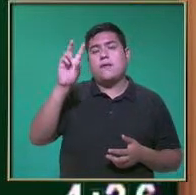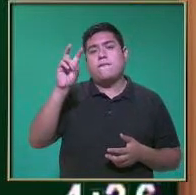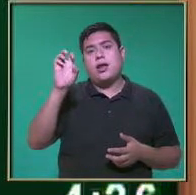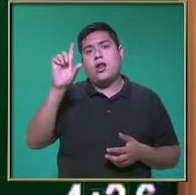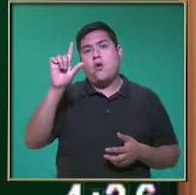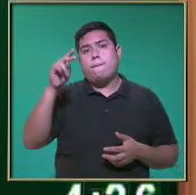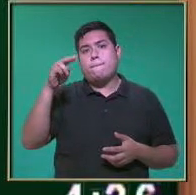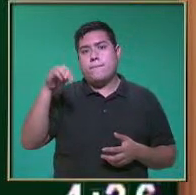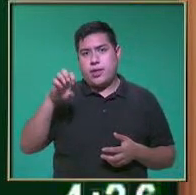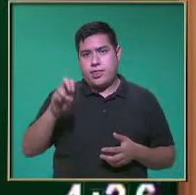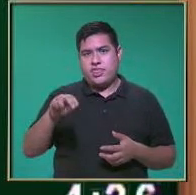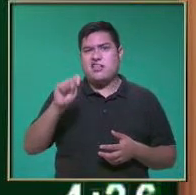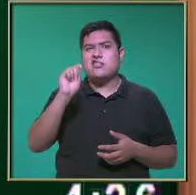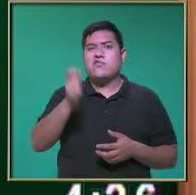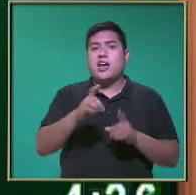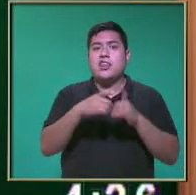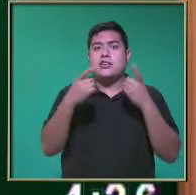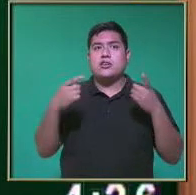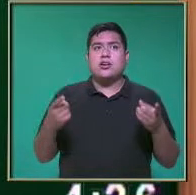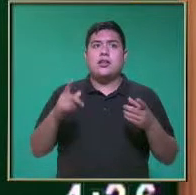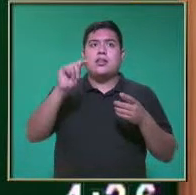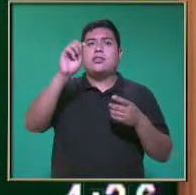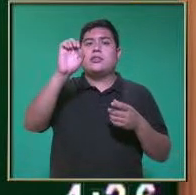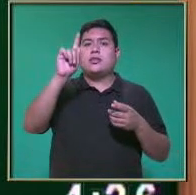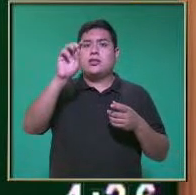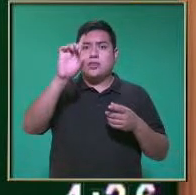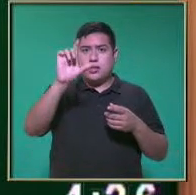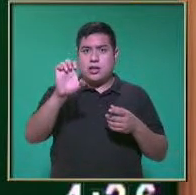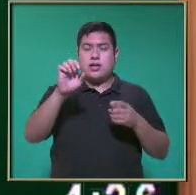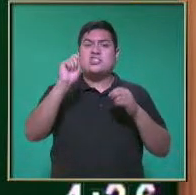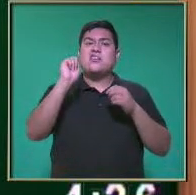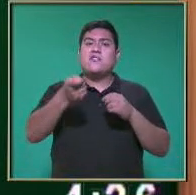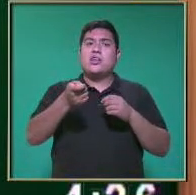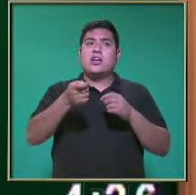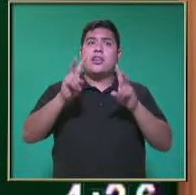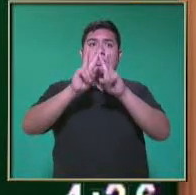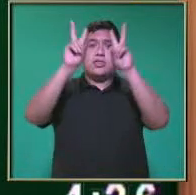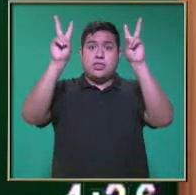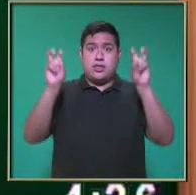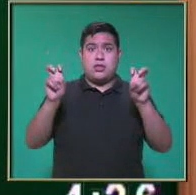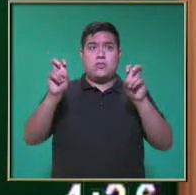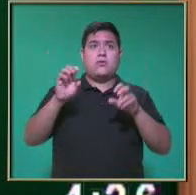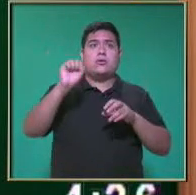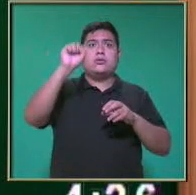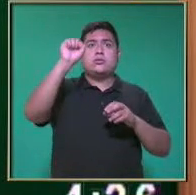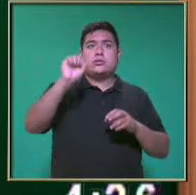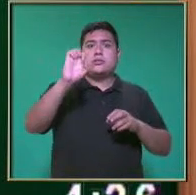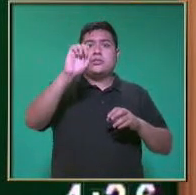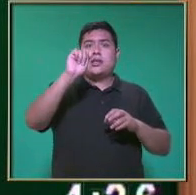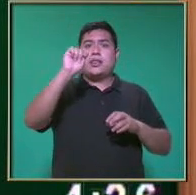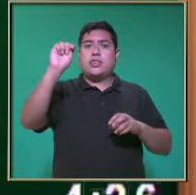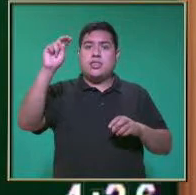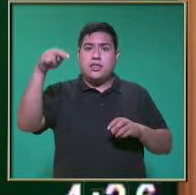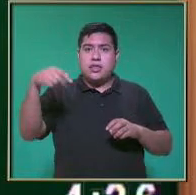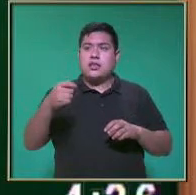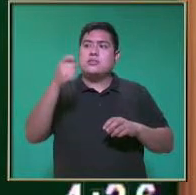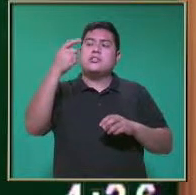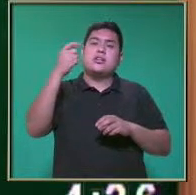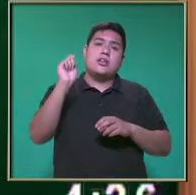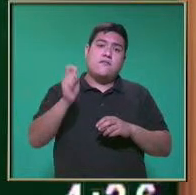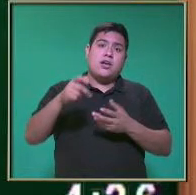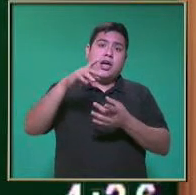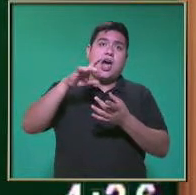desarrollo, the title, el título, the setting, la locación, the character, personaje, and